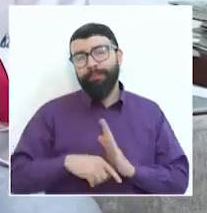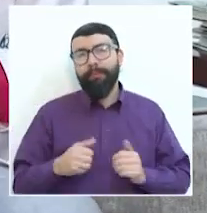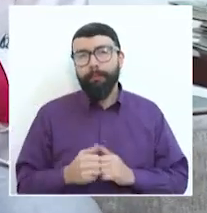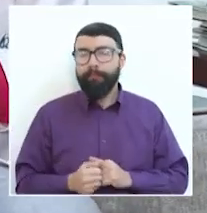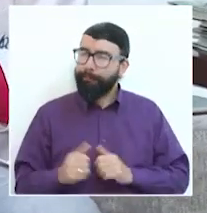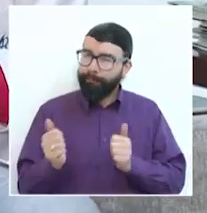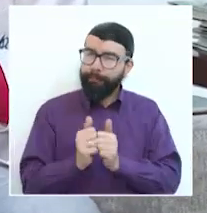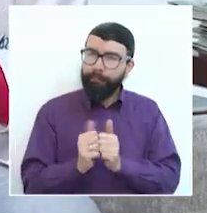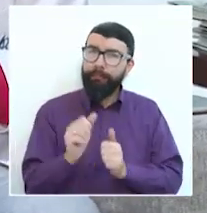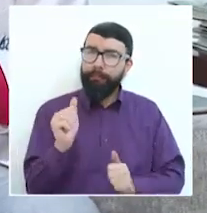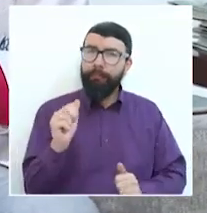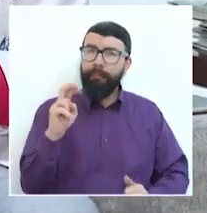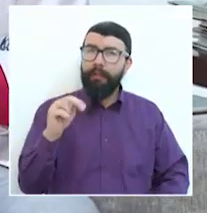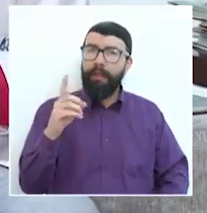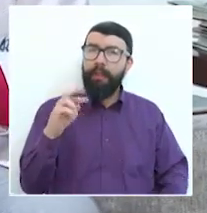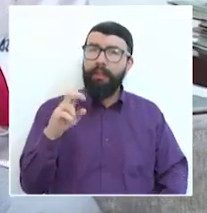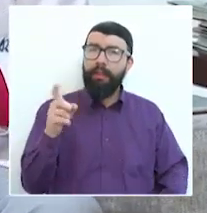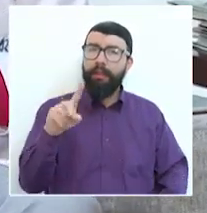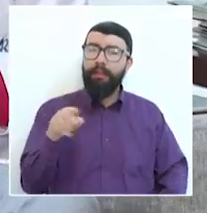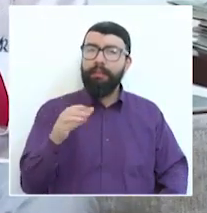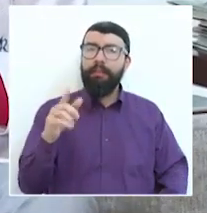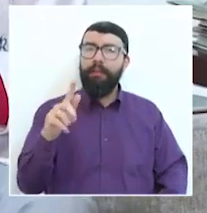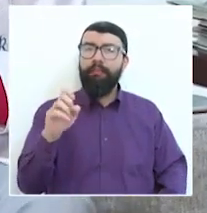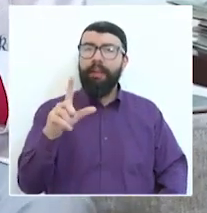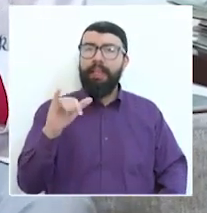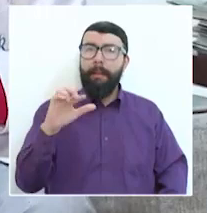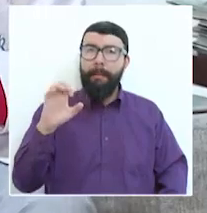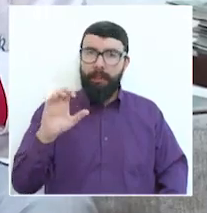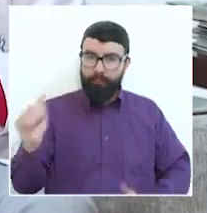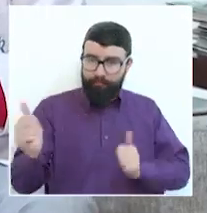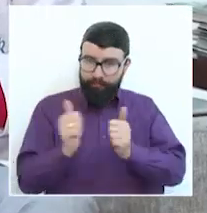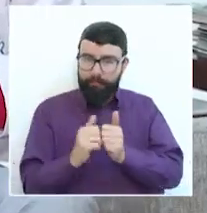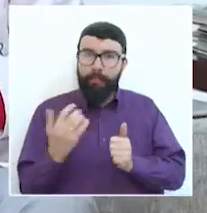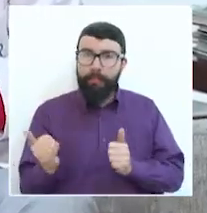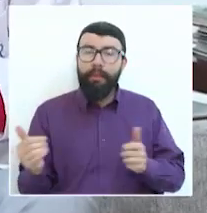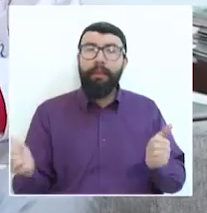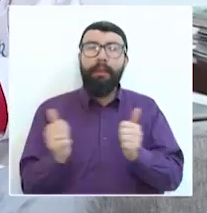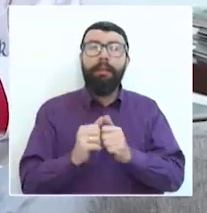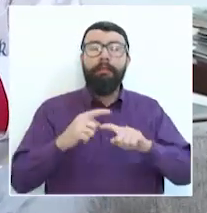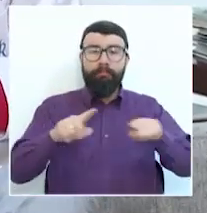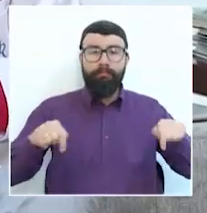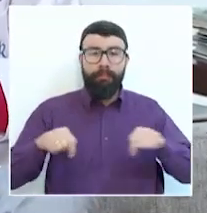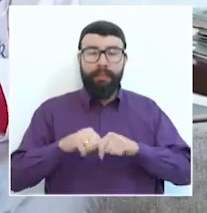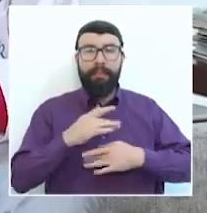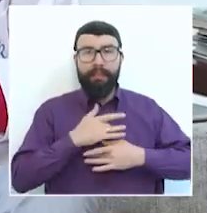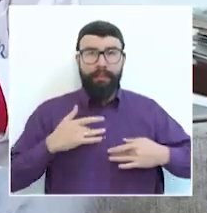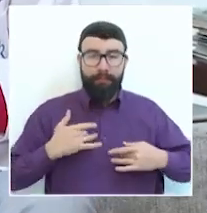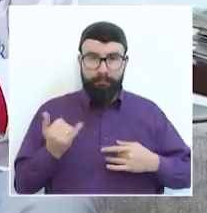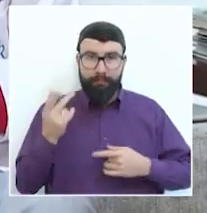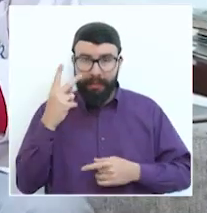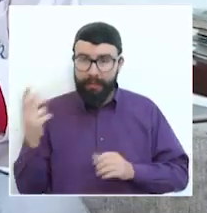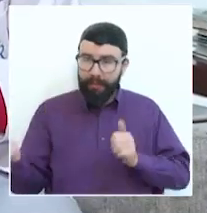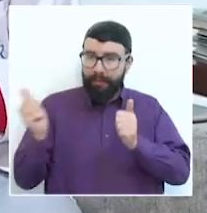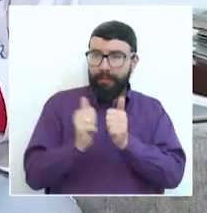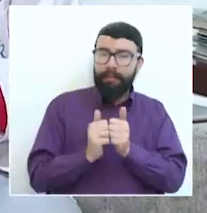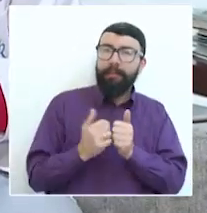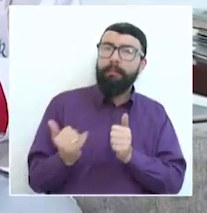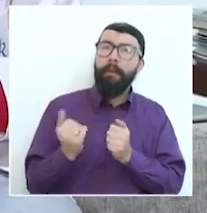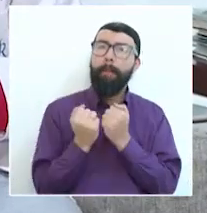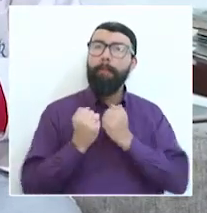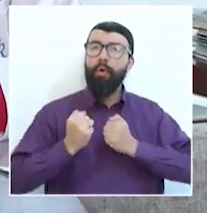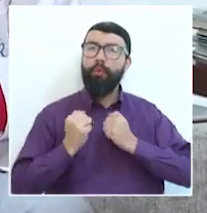Felipe Rosas, que es la persona que nos acompaña a nosotros en nuestros parques de la salud Manizales y Pereira, y también en la consulta en